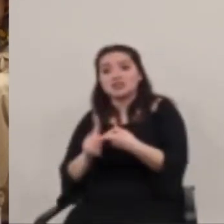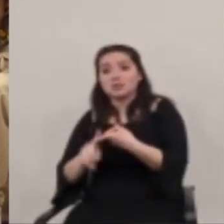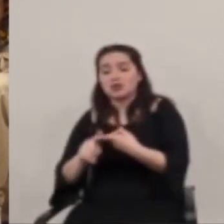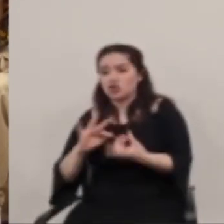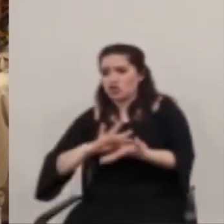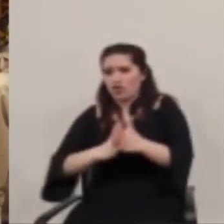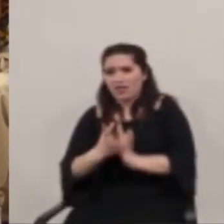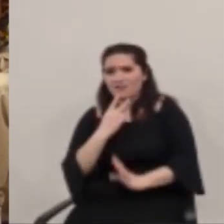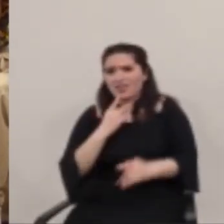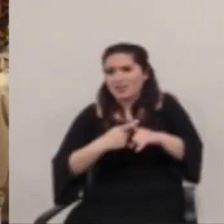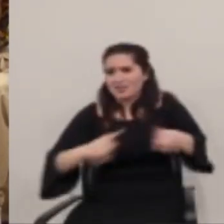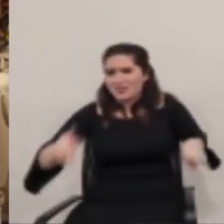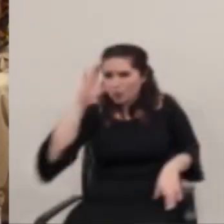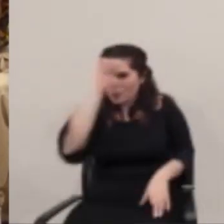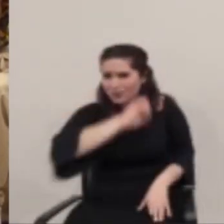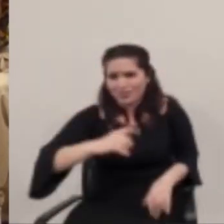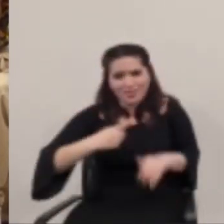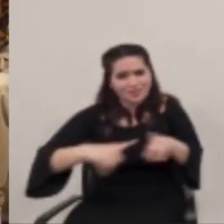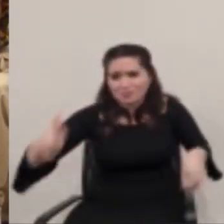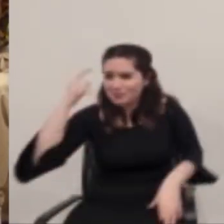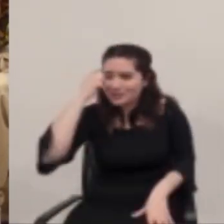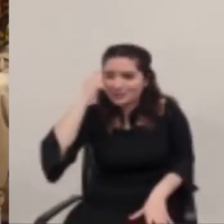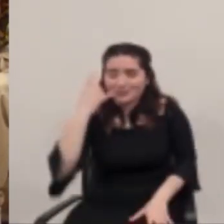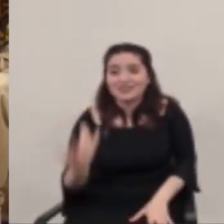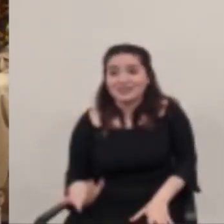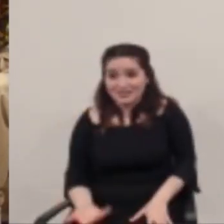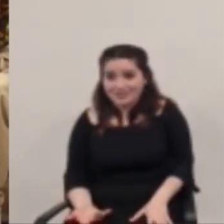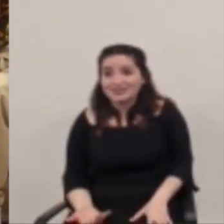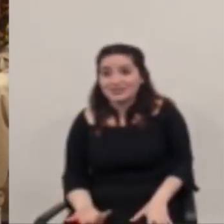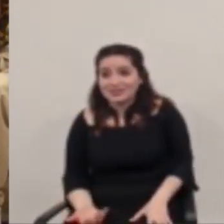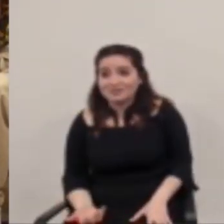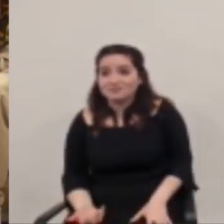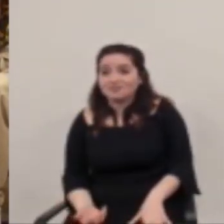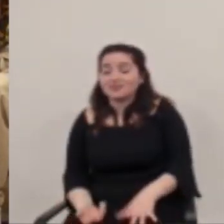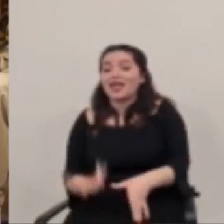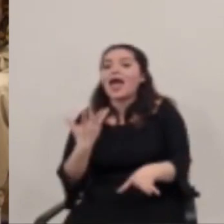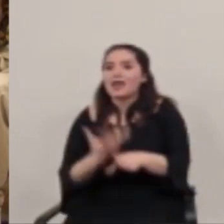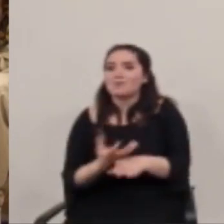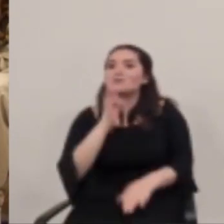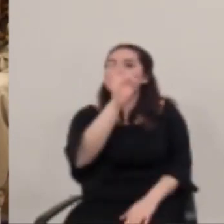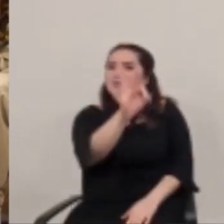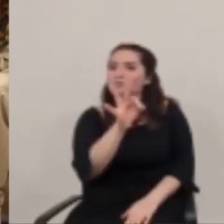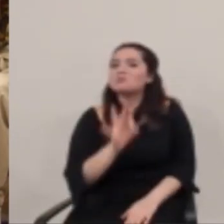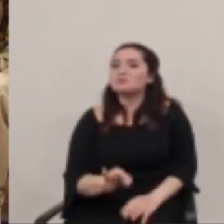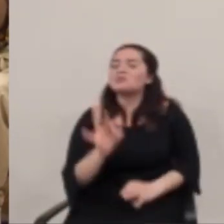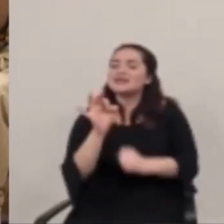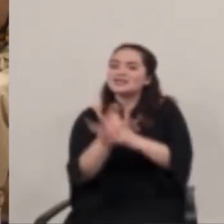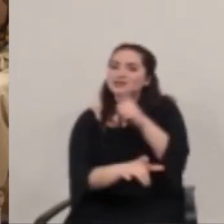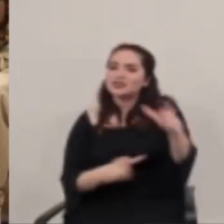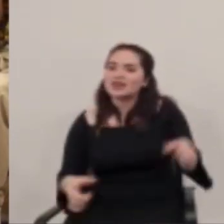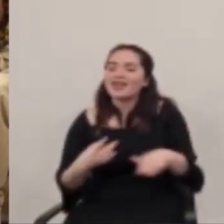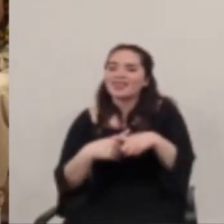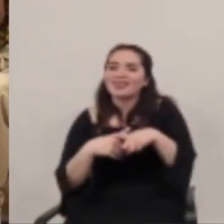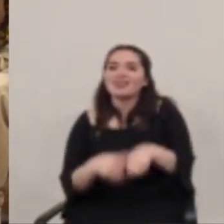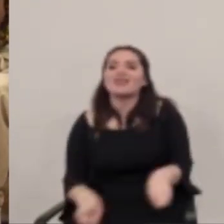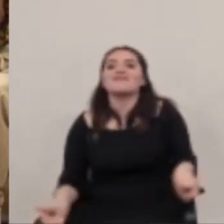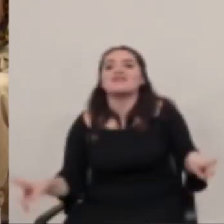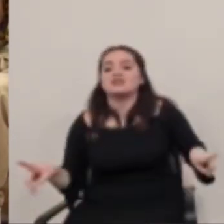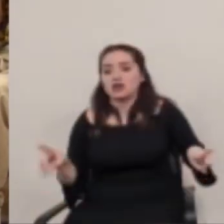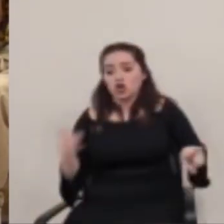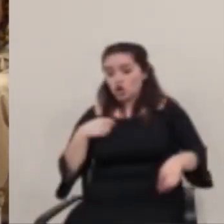la vida. O sea, el hecho de que haya un gran porcentaje de personas diversas funcionales que no lo